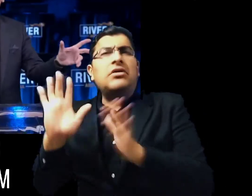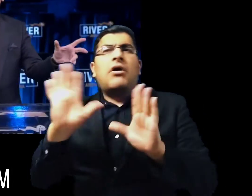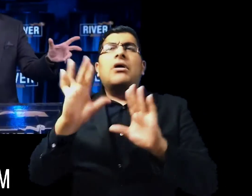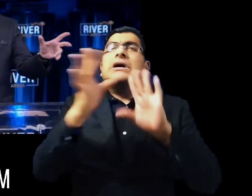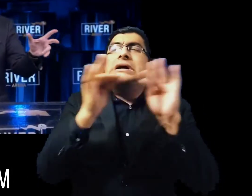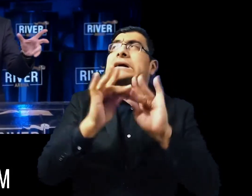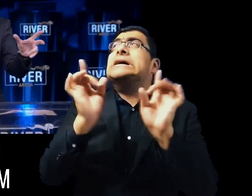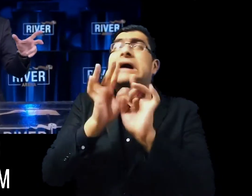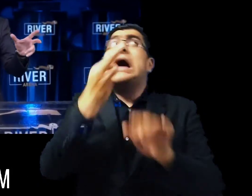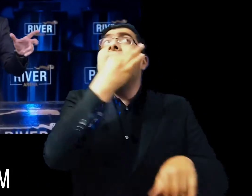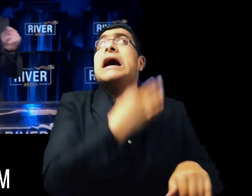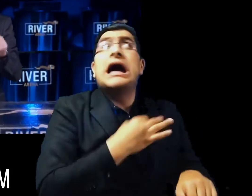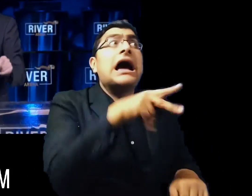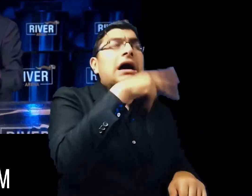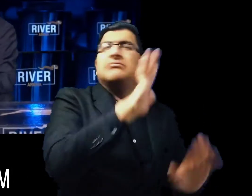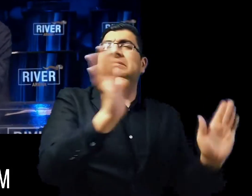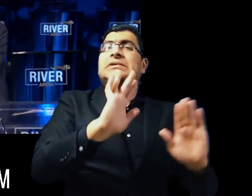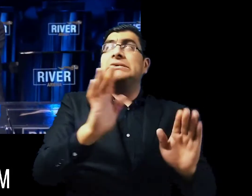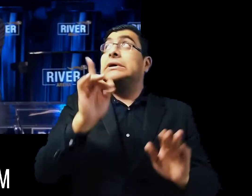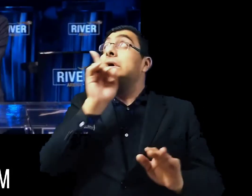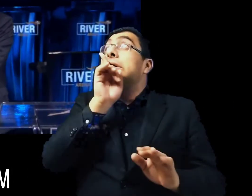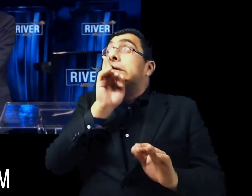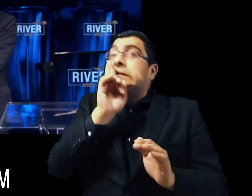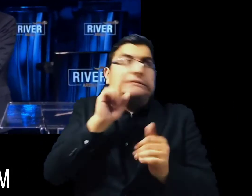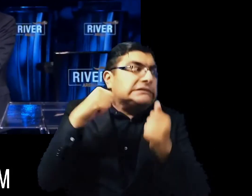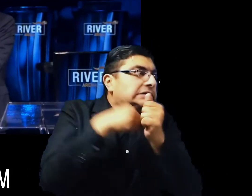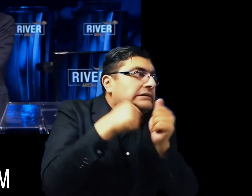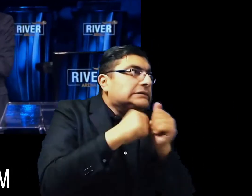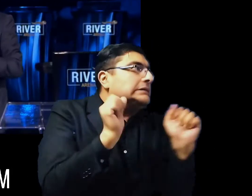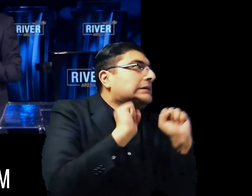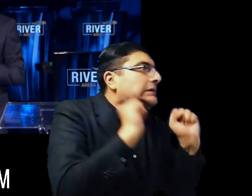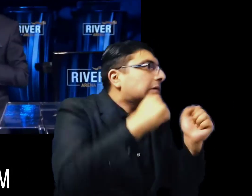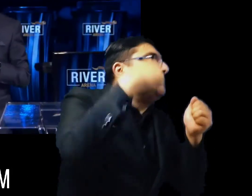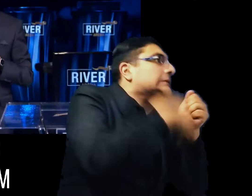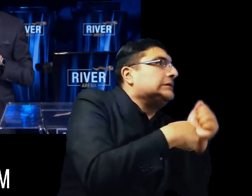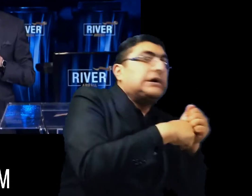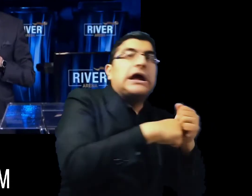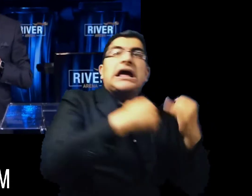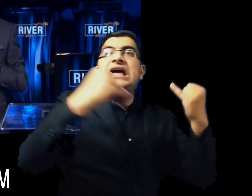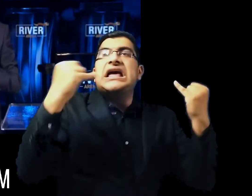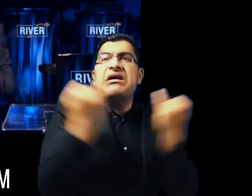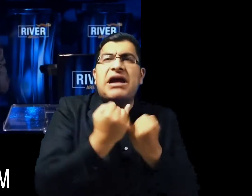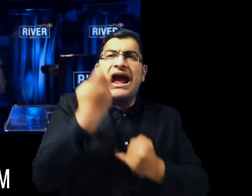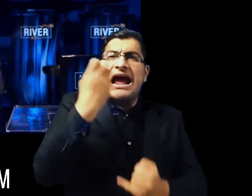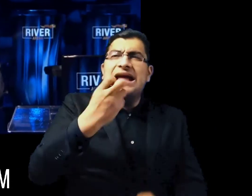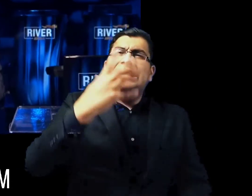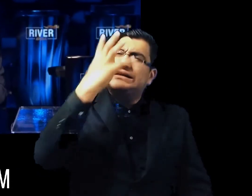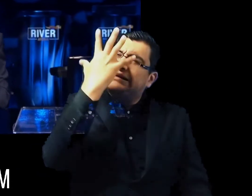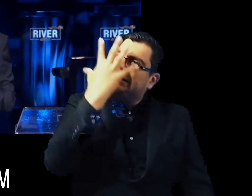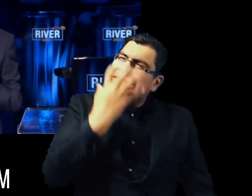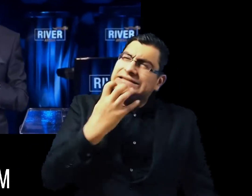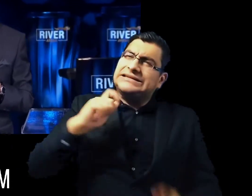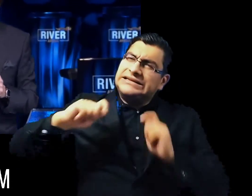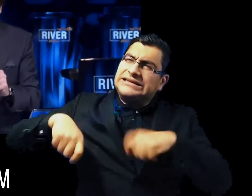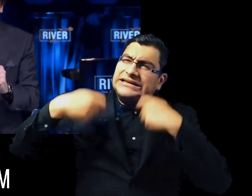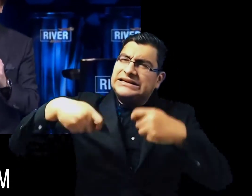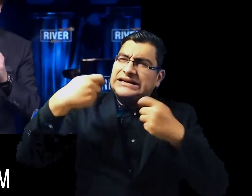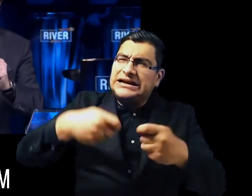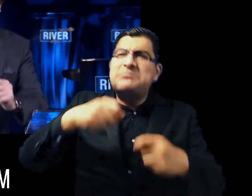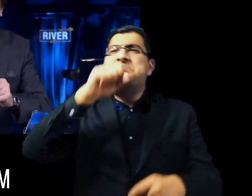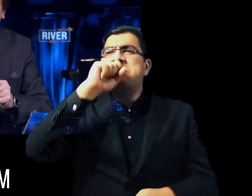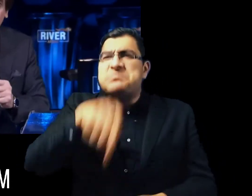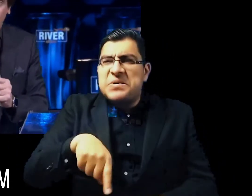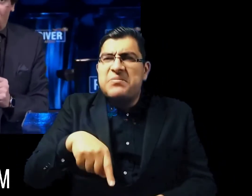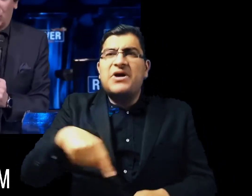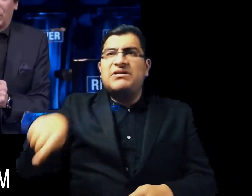explicaron lo que había ocurrido. En lugar de eso se escondieron. Y ese es el triste y horrible legado edénico